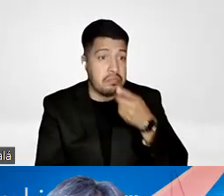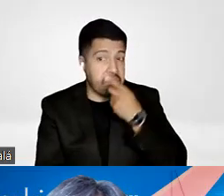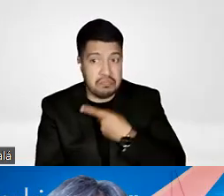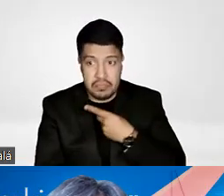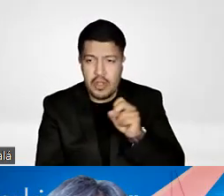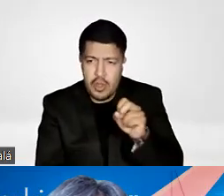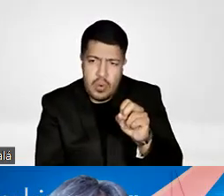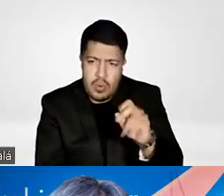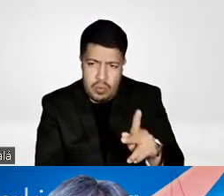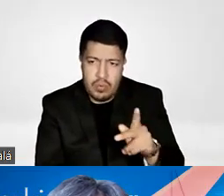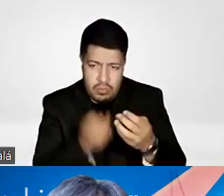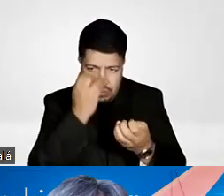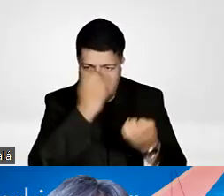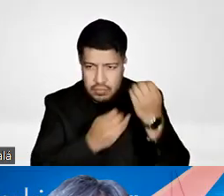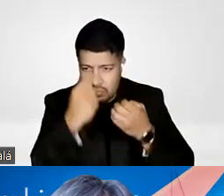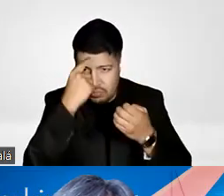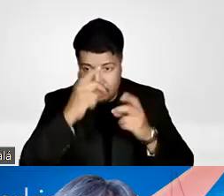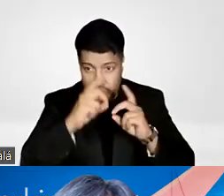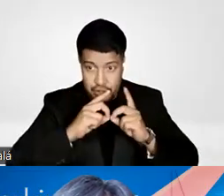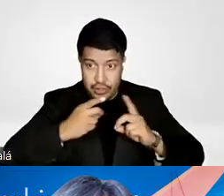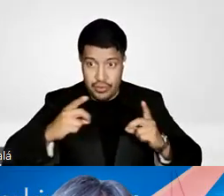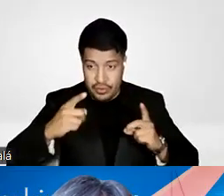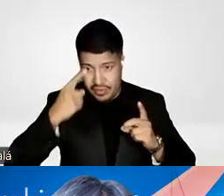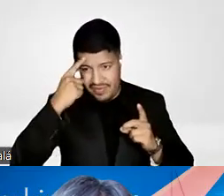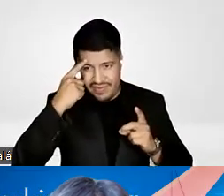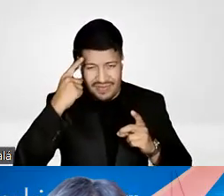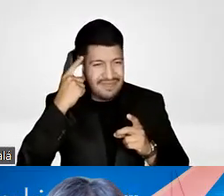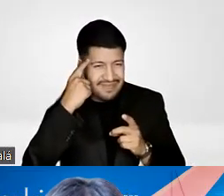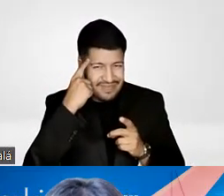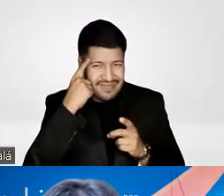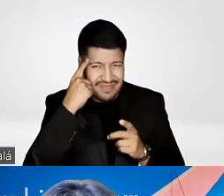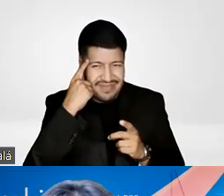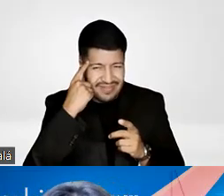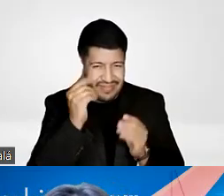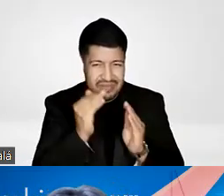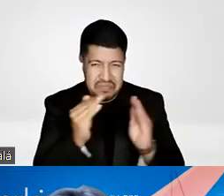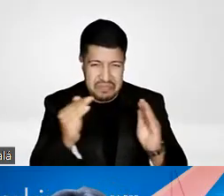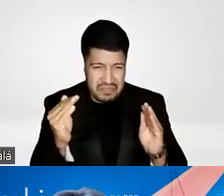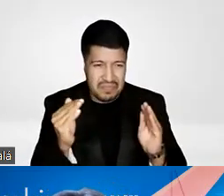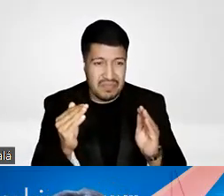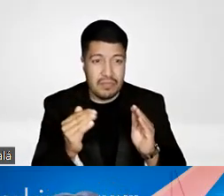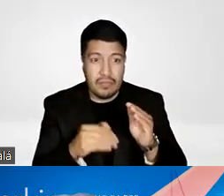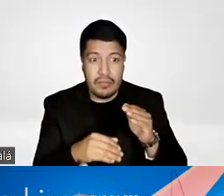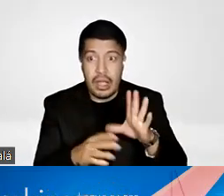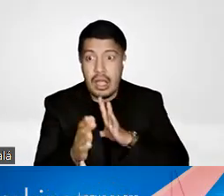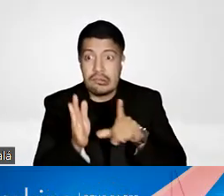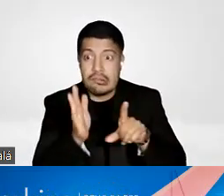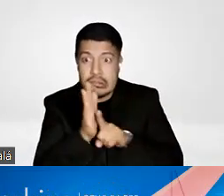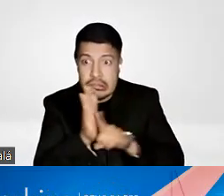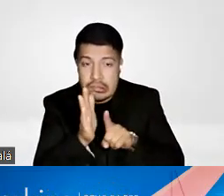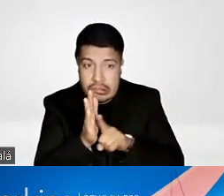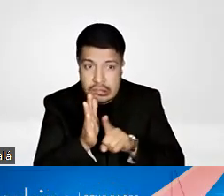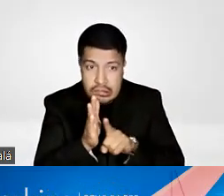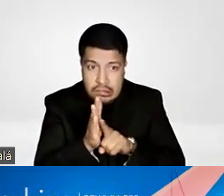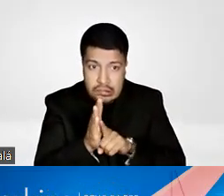desarrollo psicomotor. Si este niño presenta 2 o más signos de alarma, en este recuadro nos muestran los signos de alarma. Si sí,